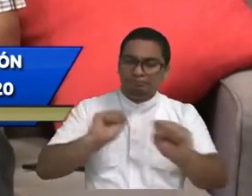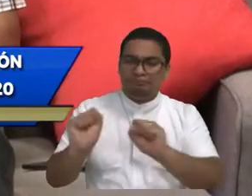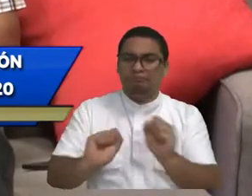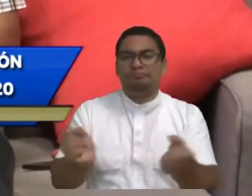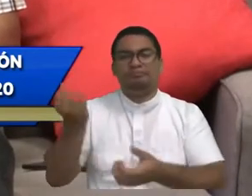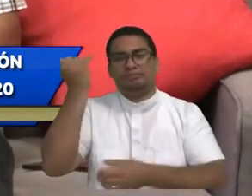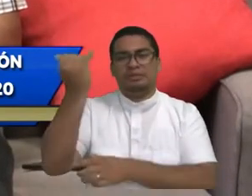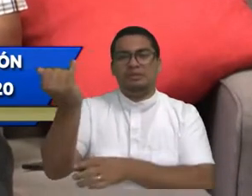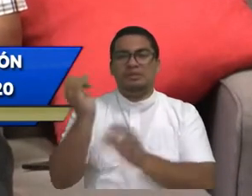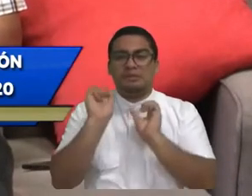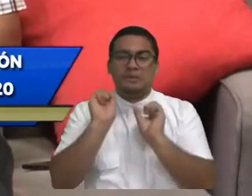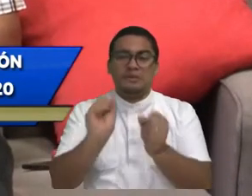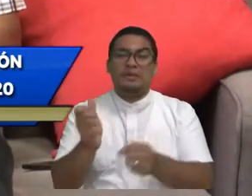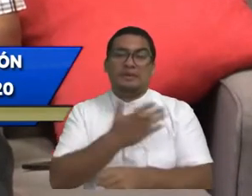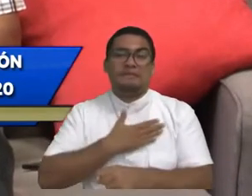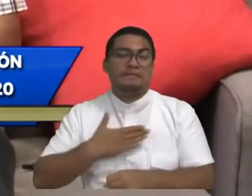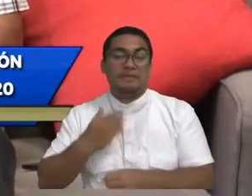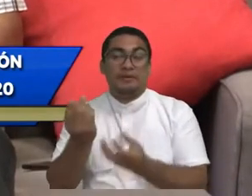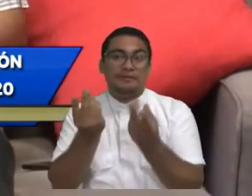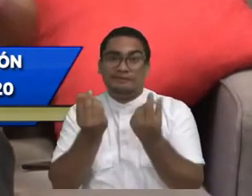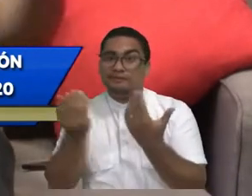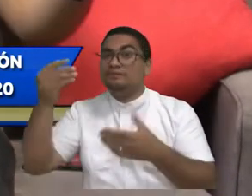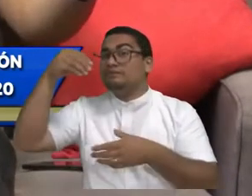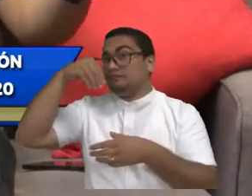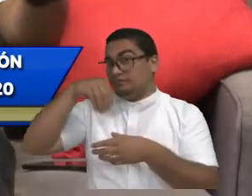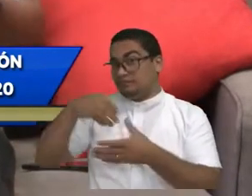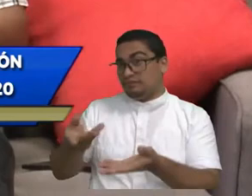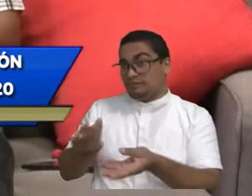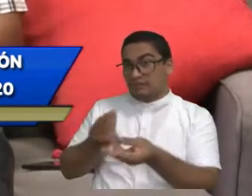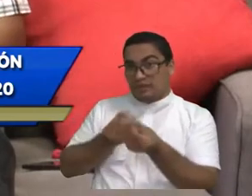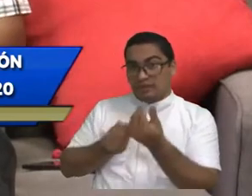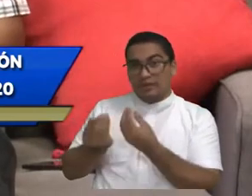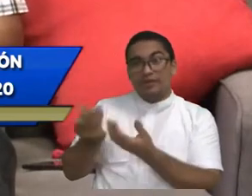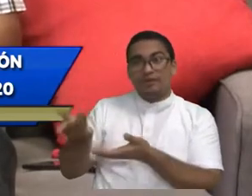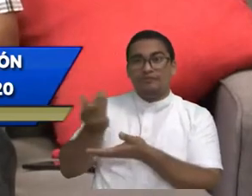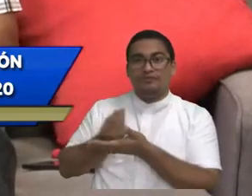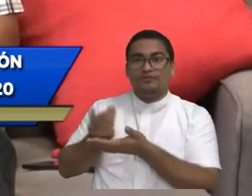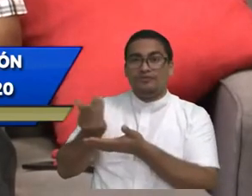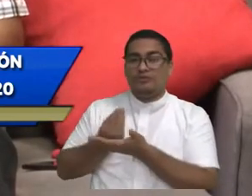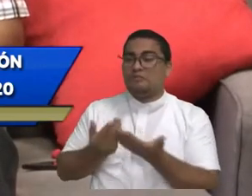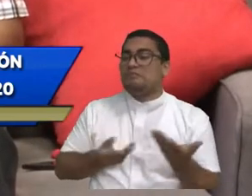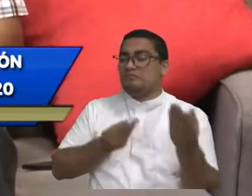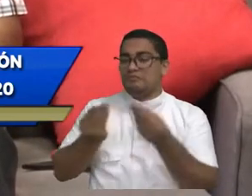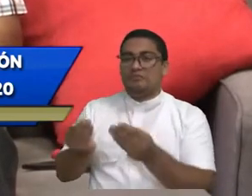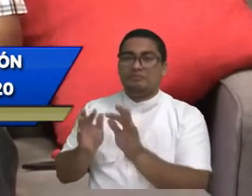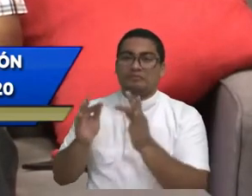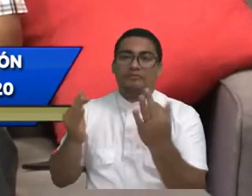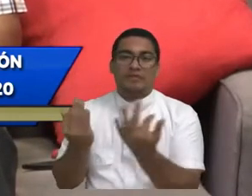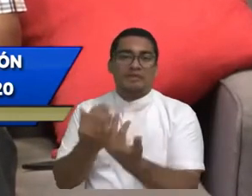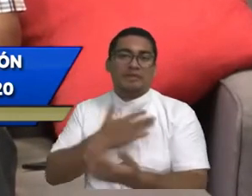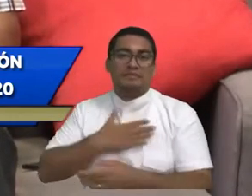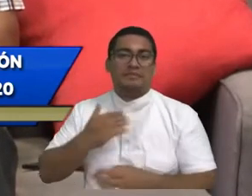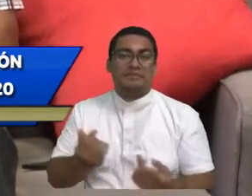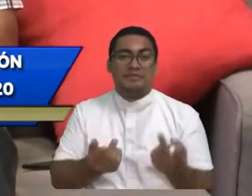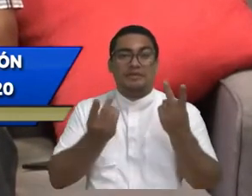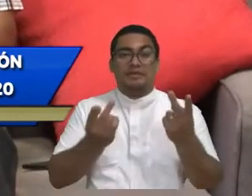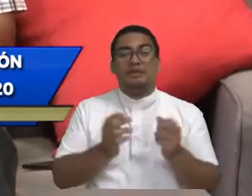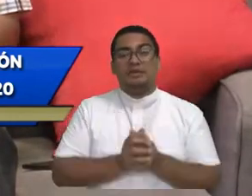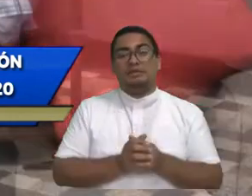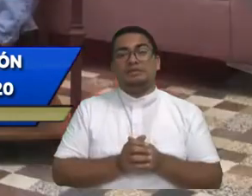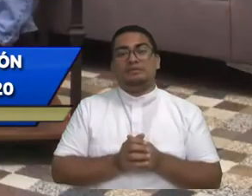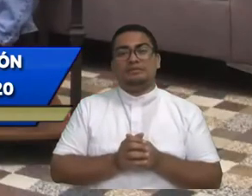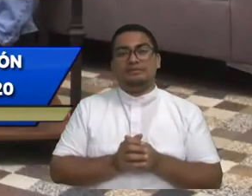que les permita generar algún tipo de ingreso y con ello mejorar la calidad de vida de su familia en la capacitación hay